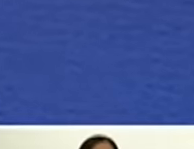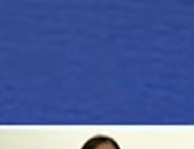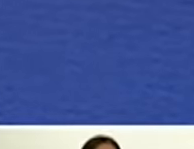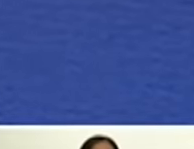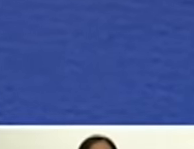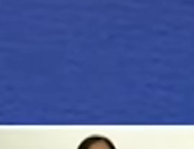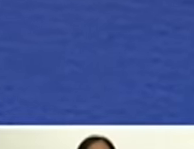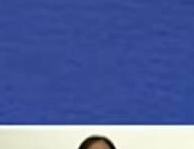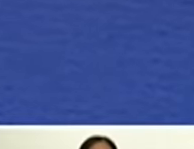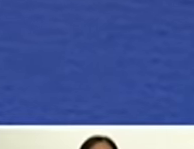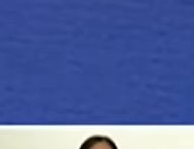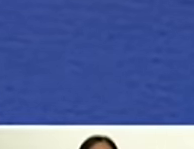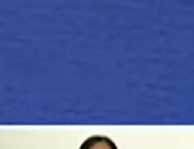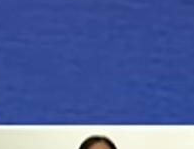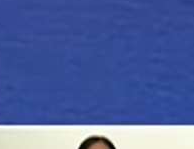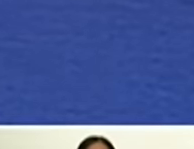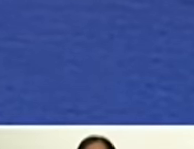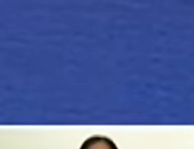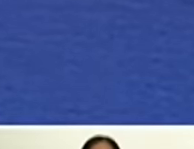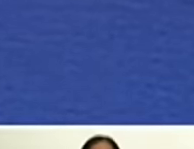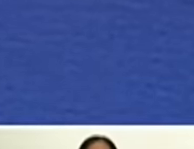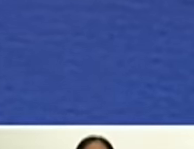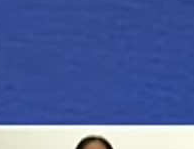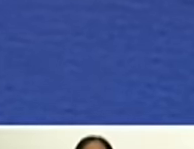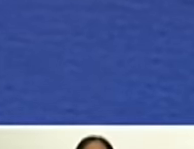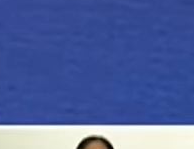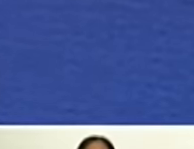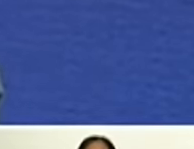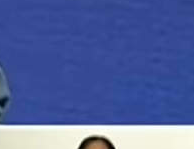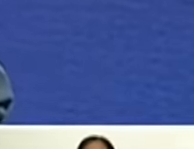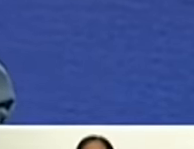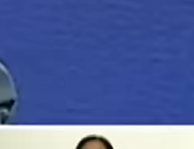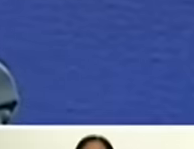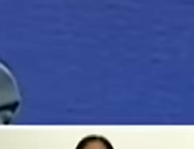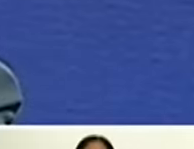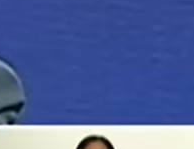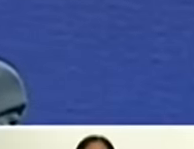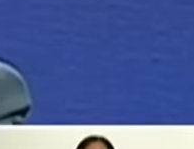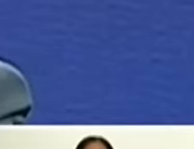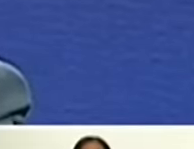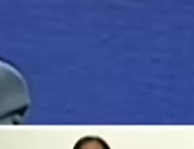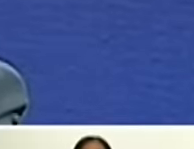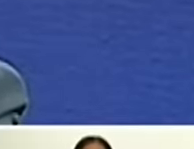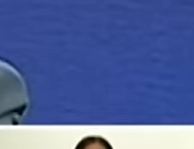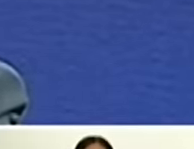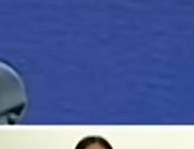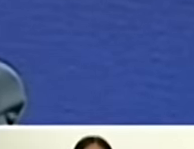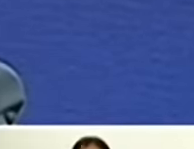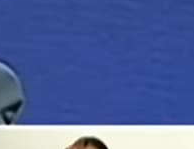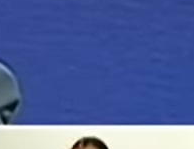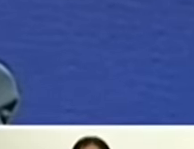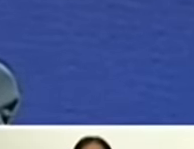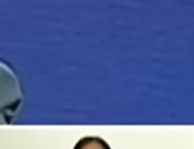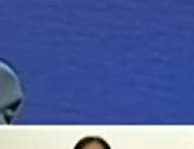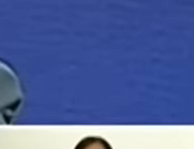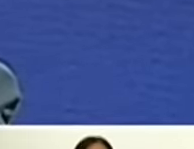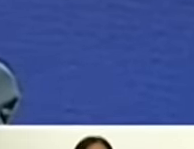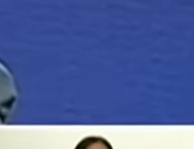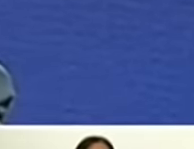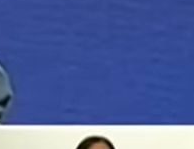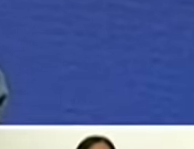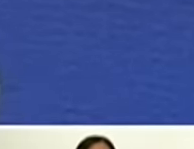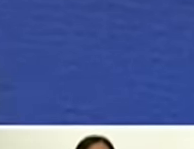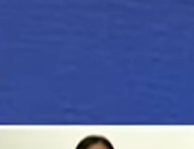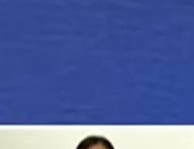la Guayana Esequiba viendo porque le gustan los pájaros, le gustan los insectos, les gusta la naturaleza.